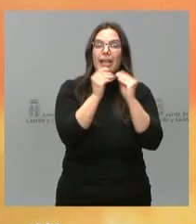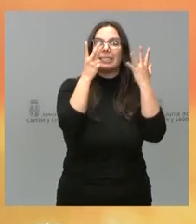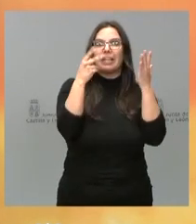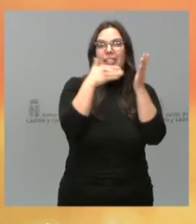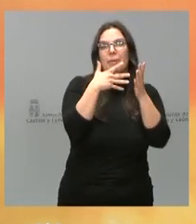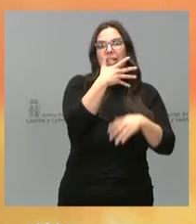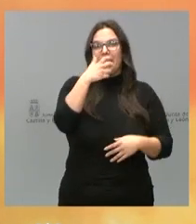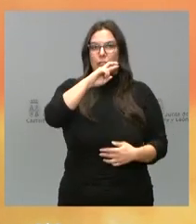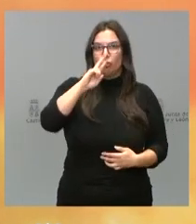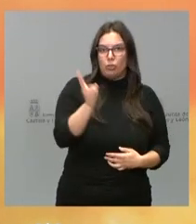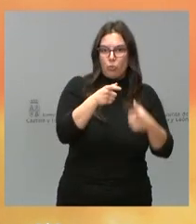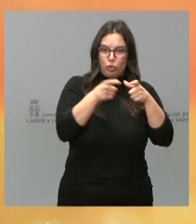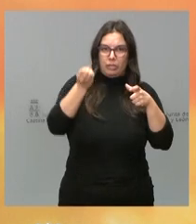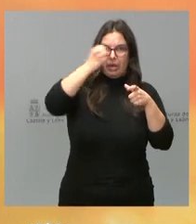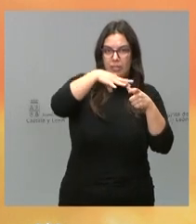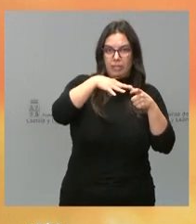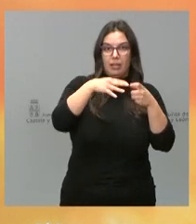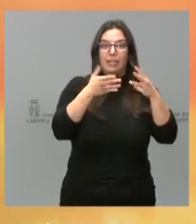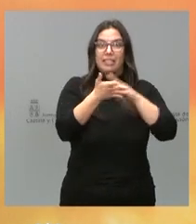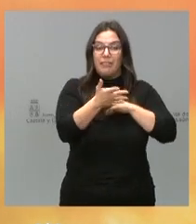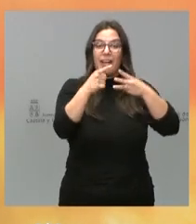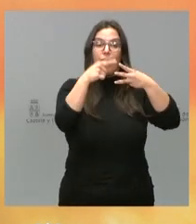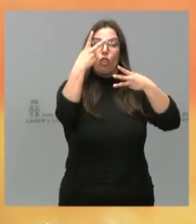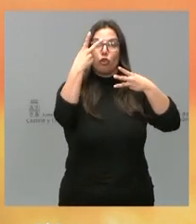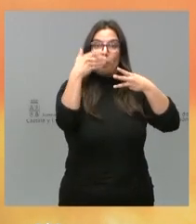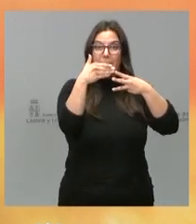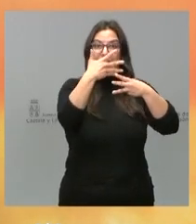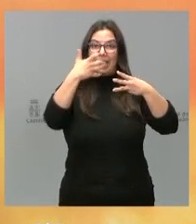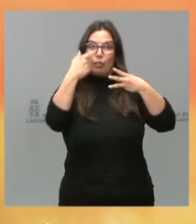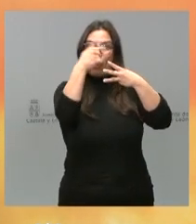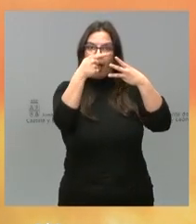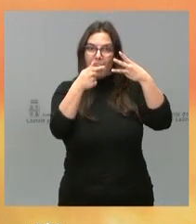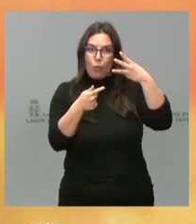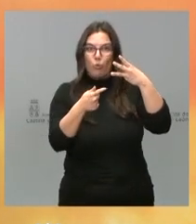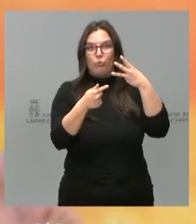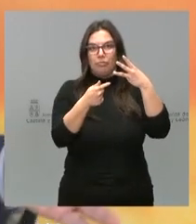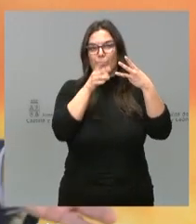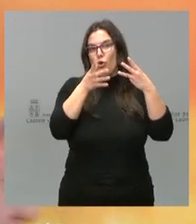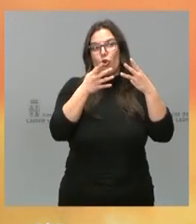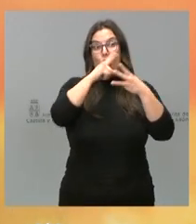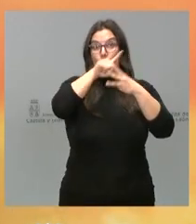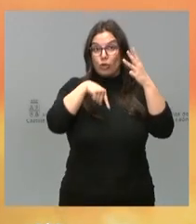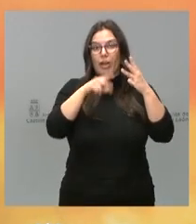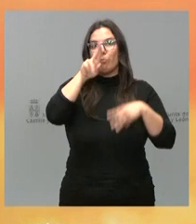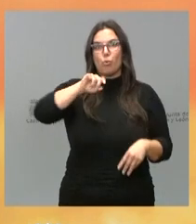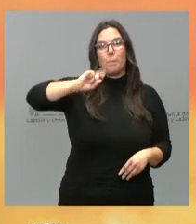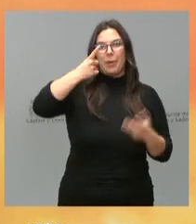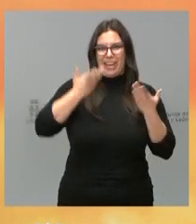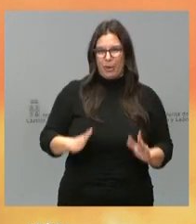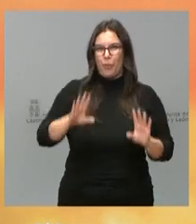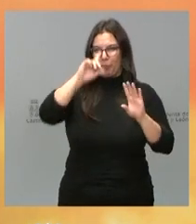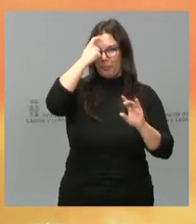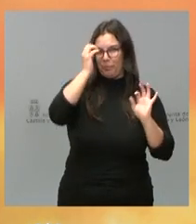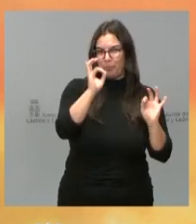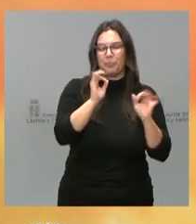7.500 euros 2500 euros por cada nacido bien el